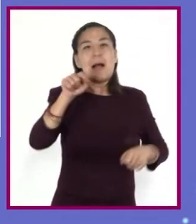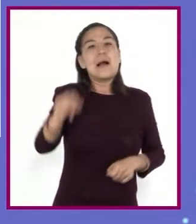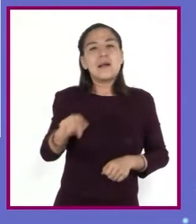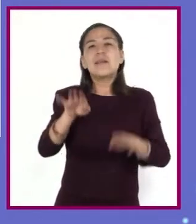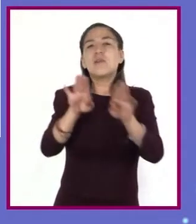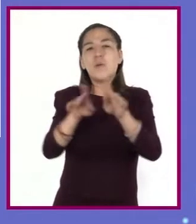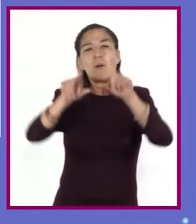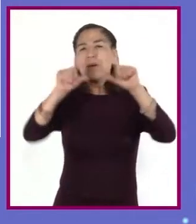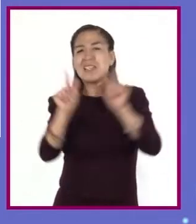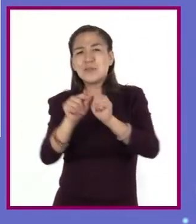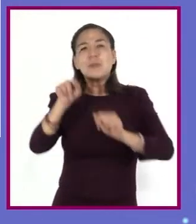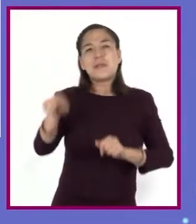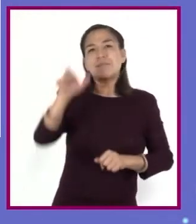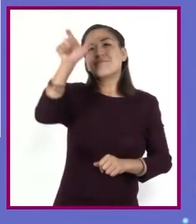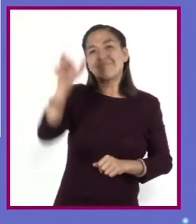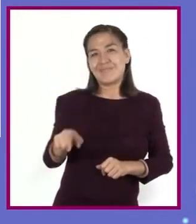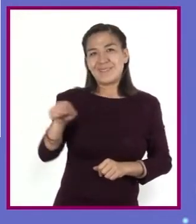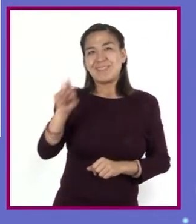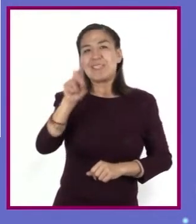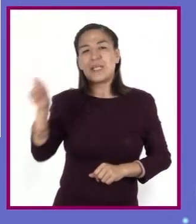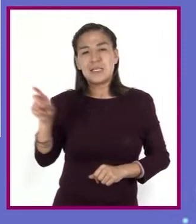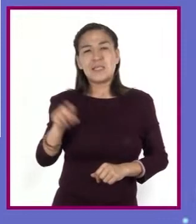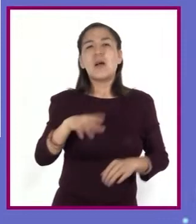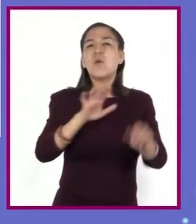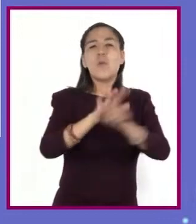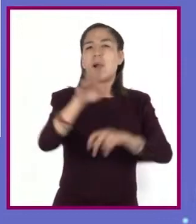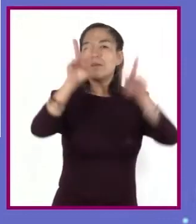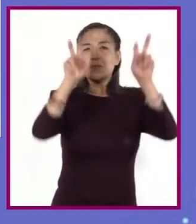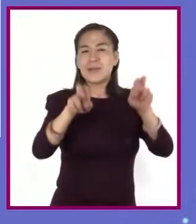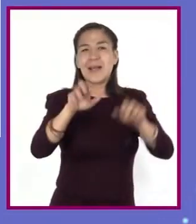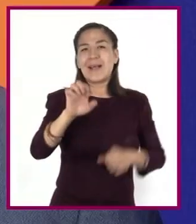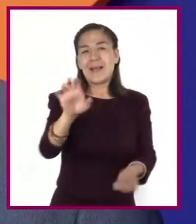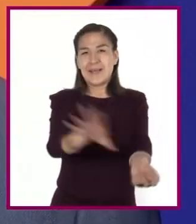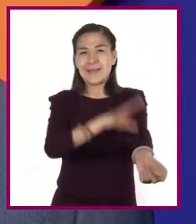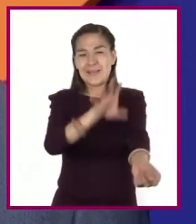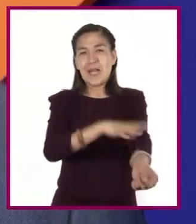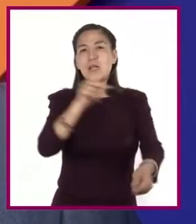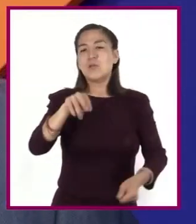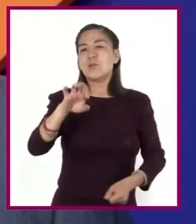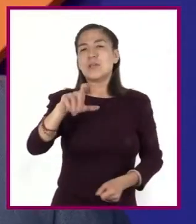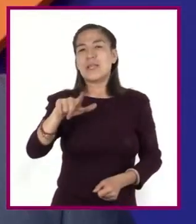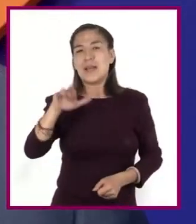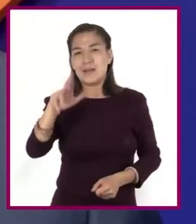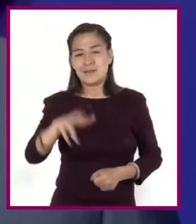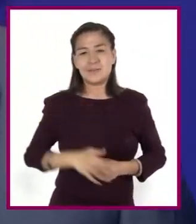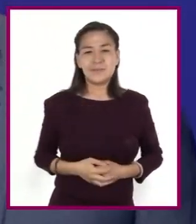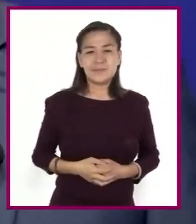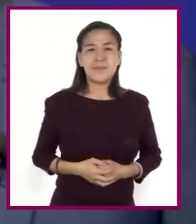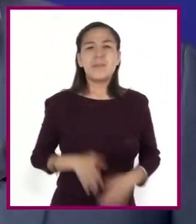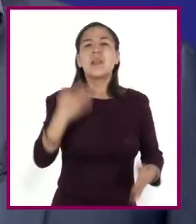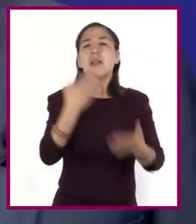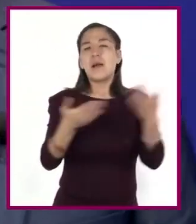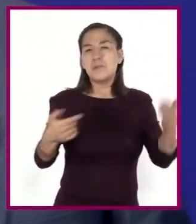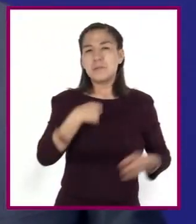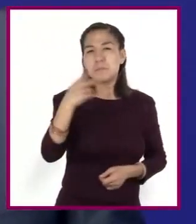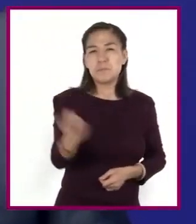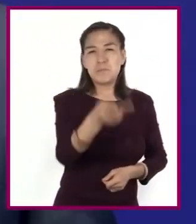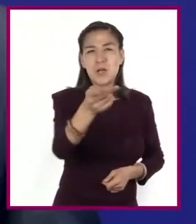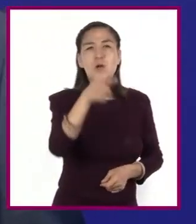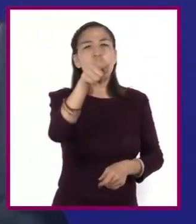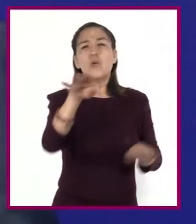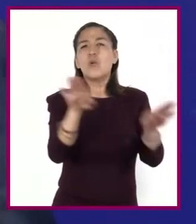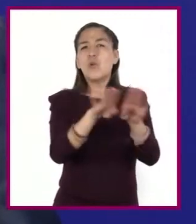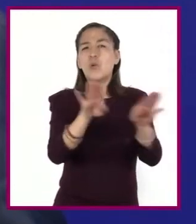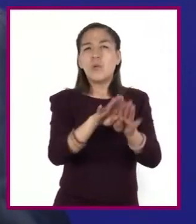Y el tema del texto es la energía nuclear y su viabilidad. Ahora les pregunto, ¿cómo pudieron